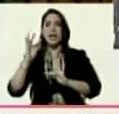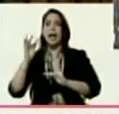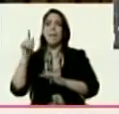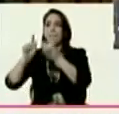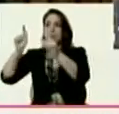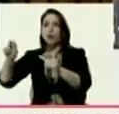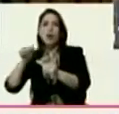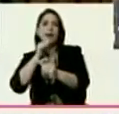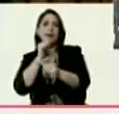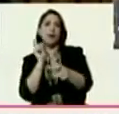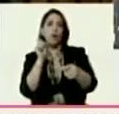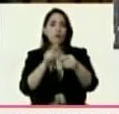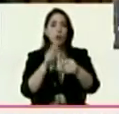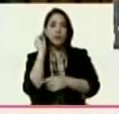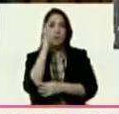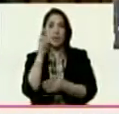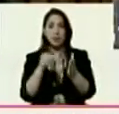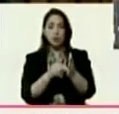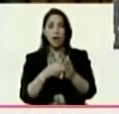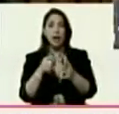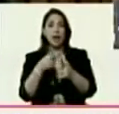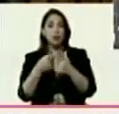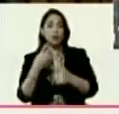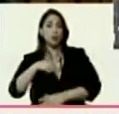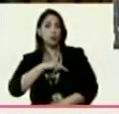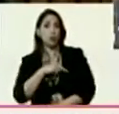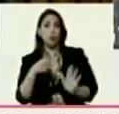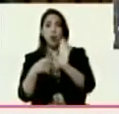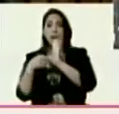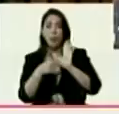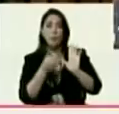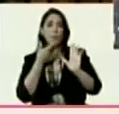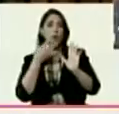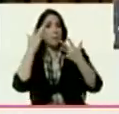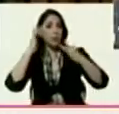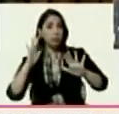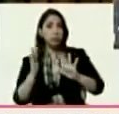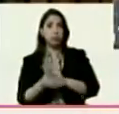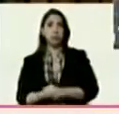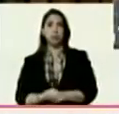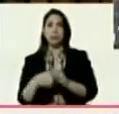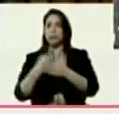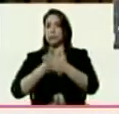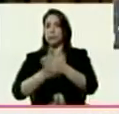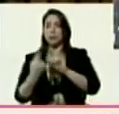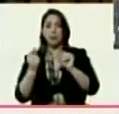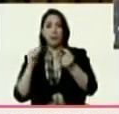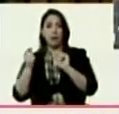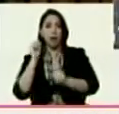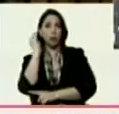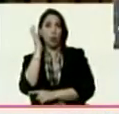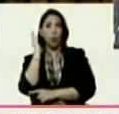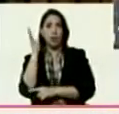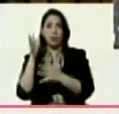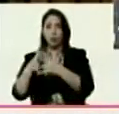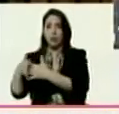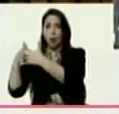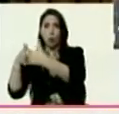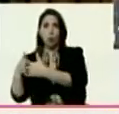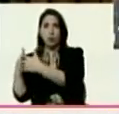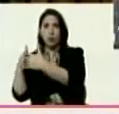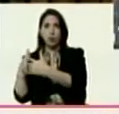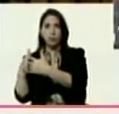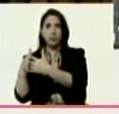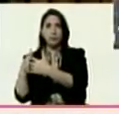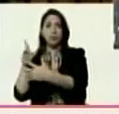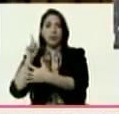integrantes. Al respecto, ponemos como ejemplo los intensos debates en el Congreso de los Estados Unidos, en